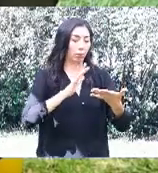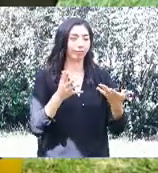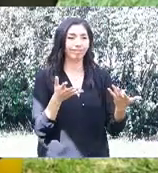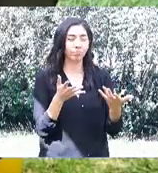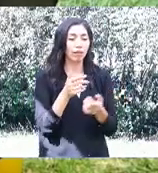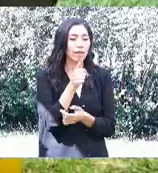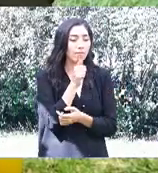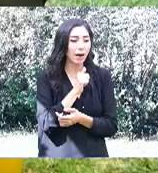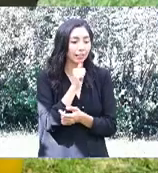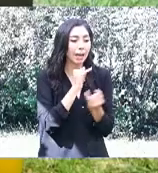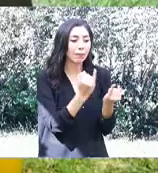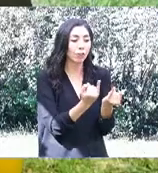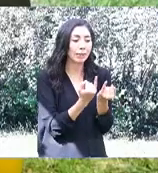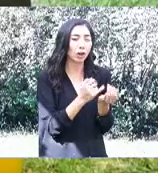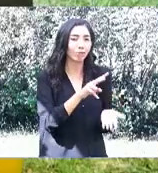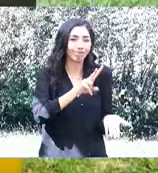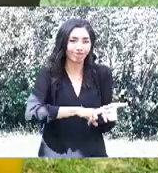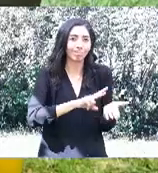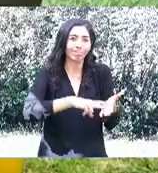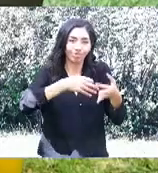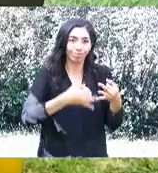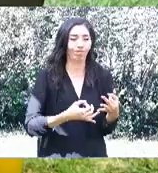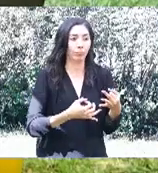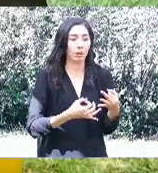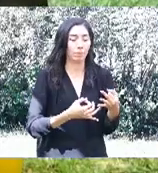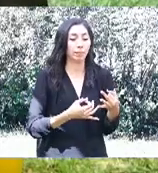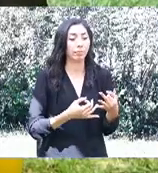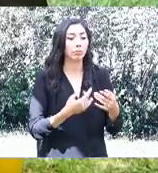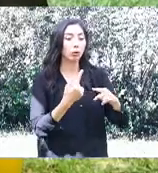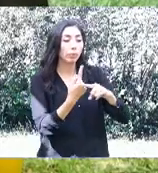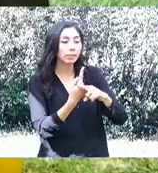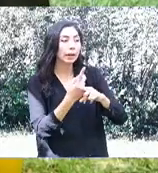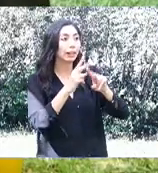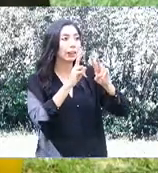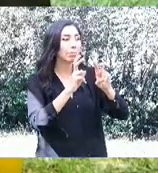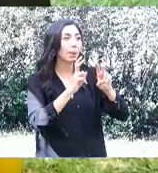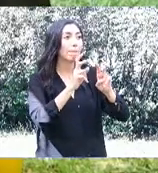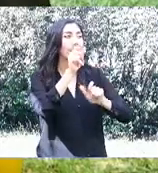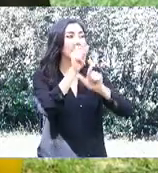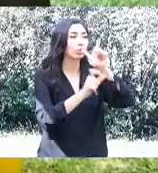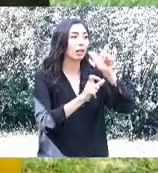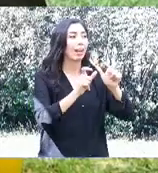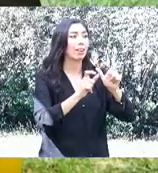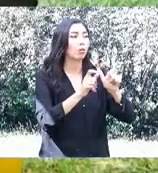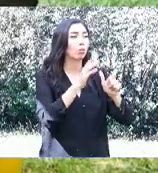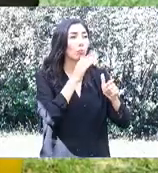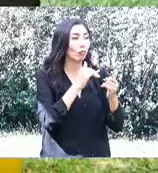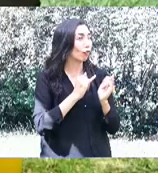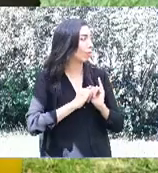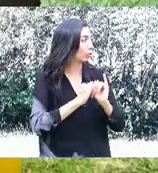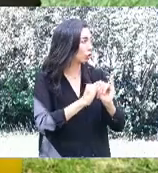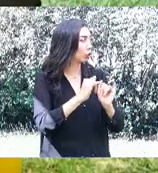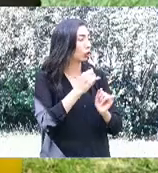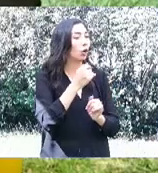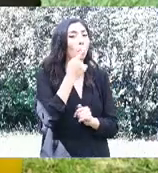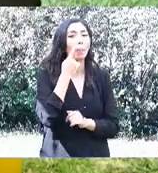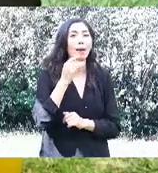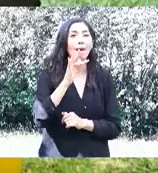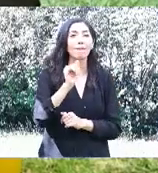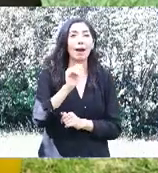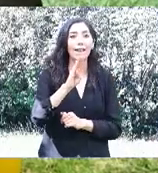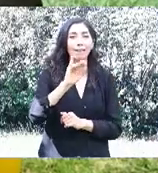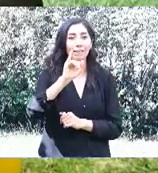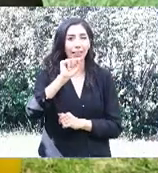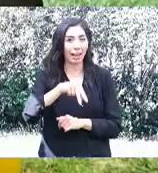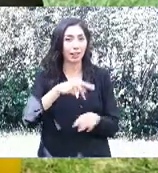falta es la información veraz y fiable para hablar sobre el problema de la desinformación eh contamos hoy con Fabián Padilla Fabián